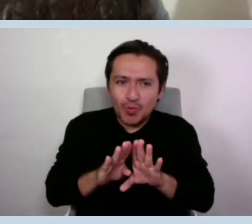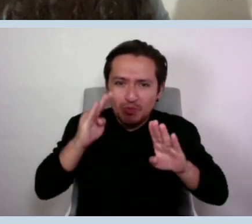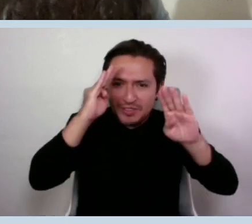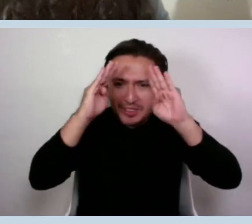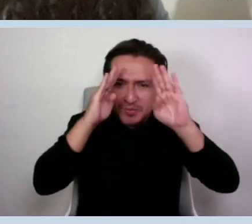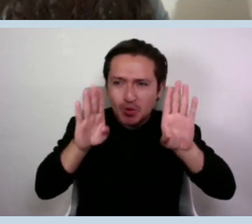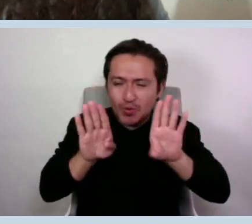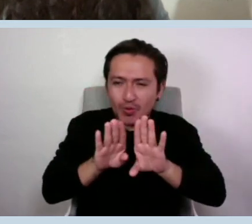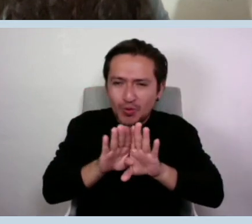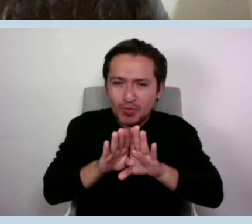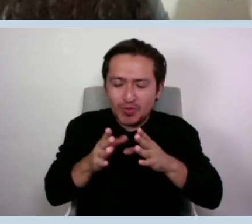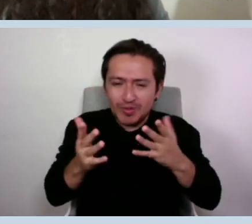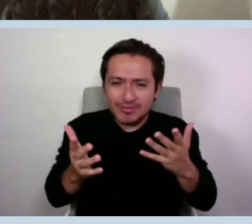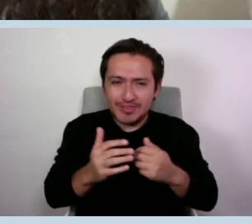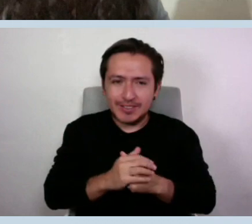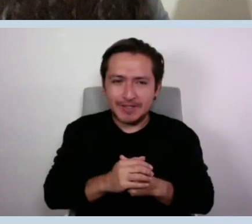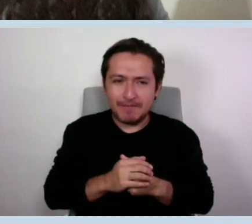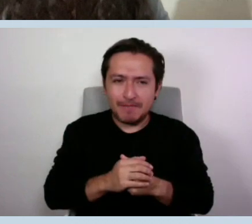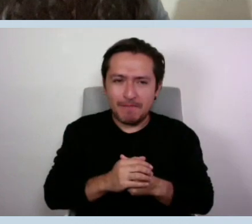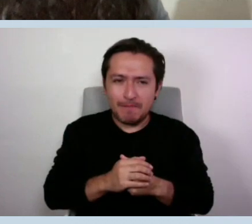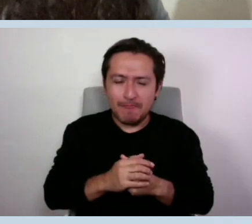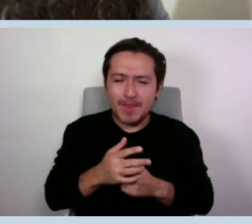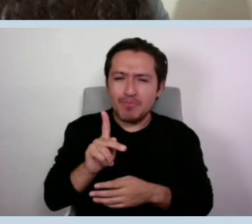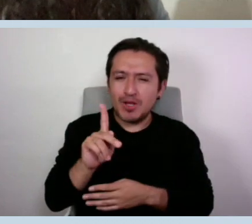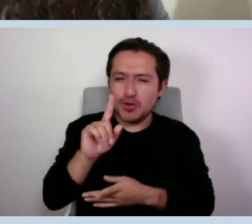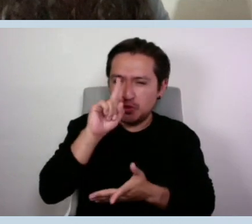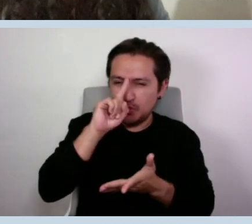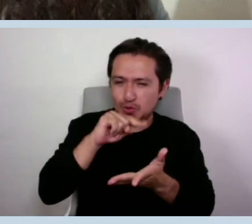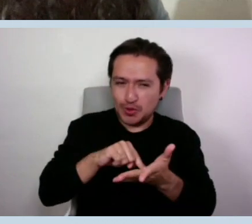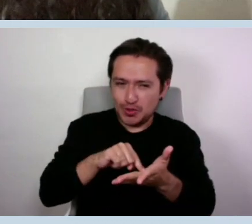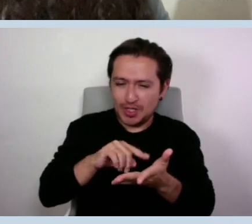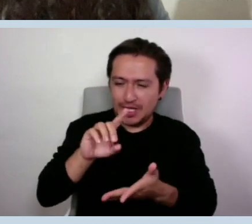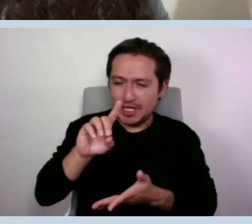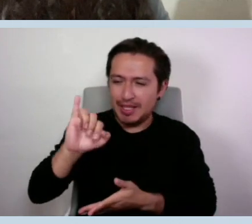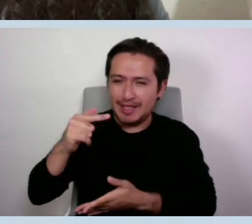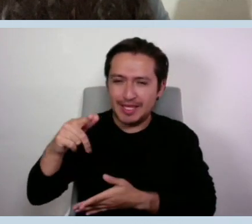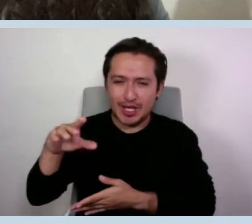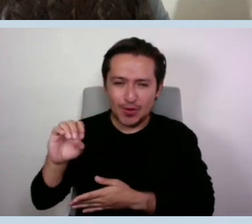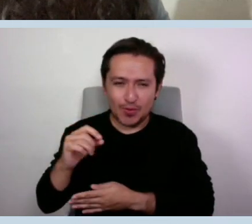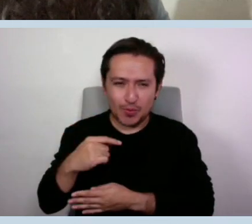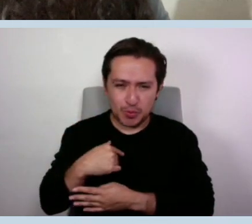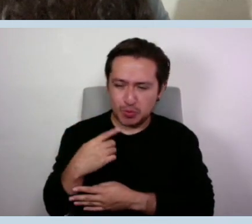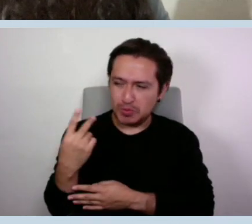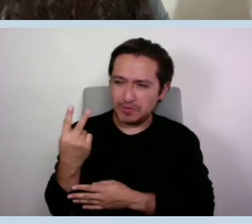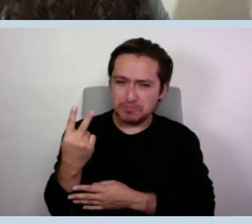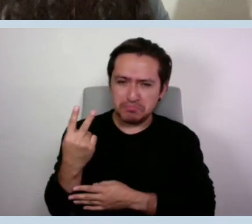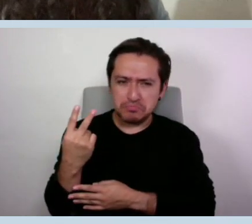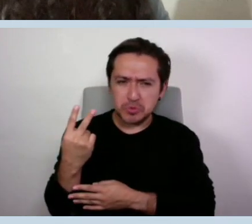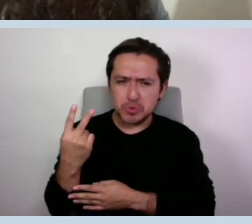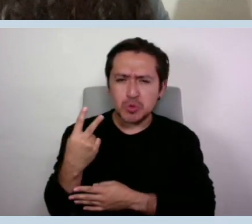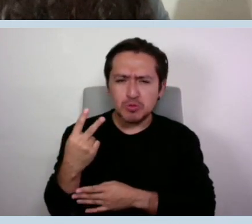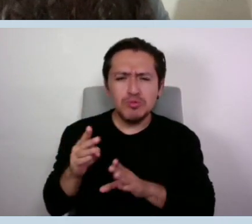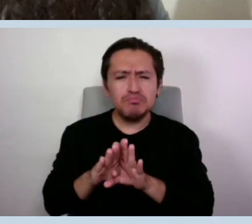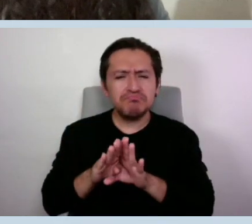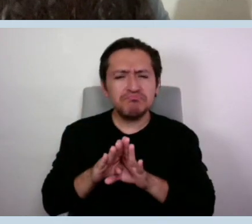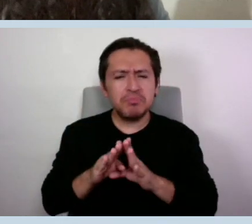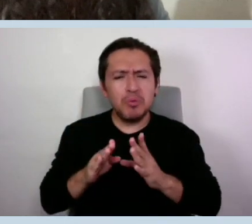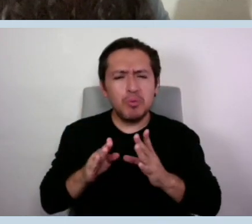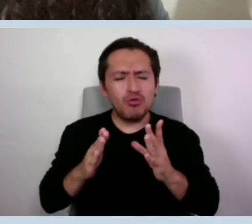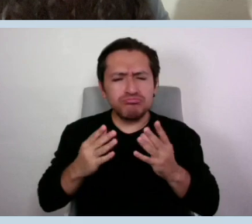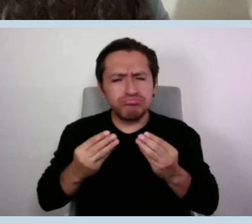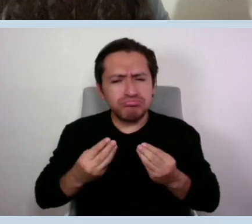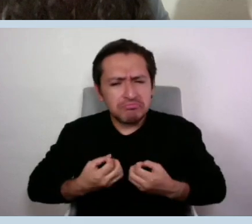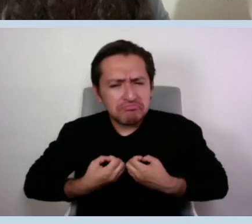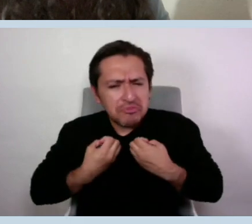desde dónde pero pues creo que Diego y yo somos unas personas muy y también muy aventadas